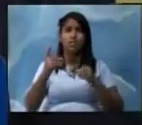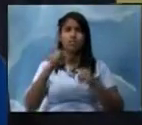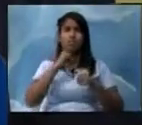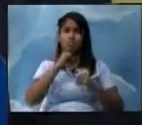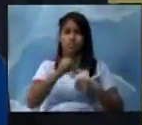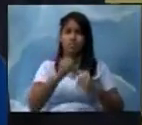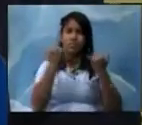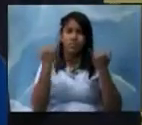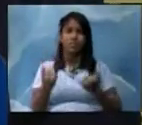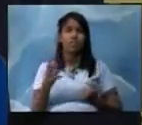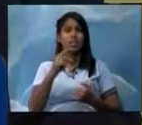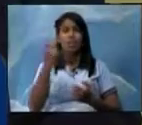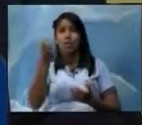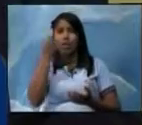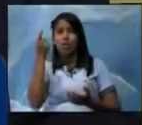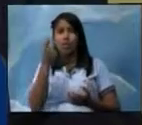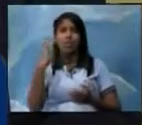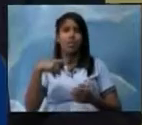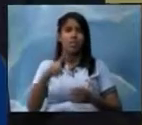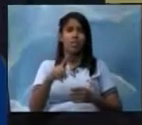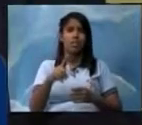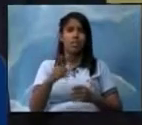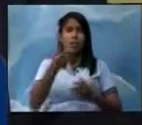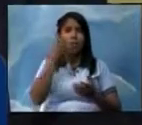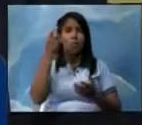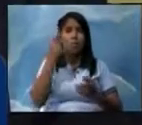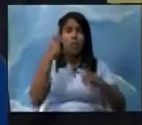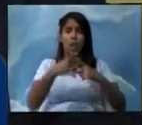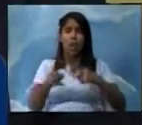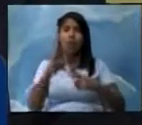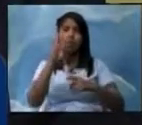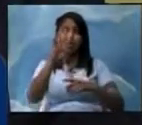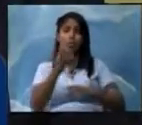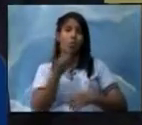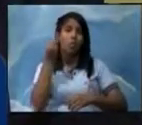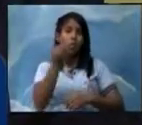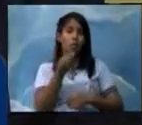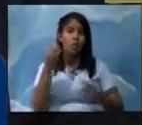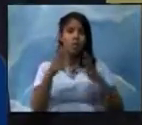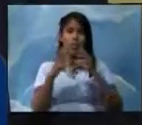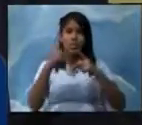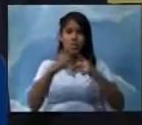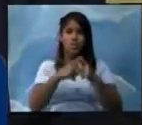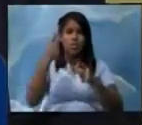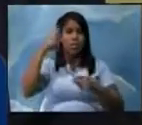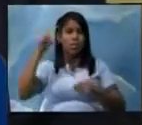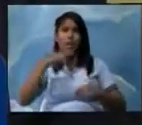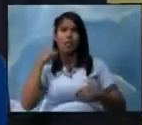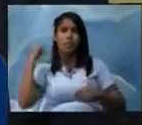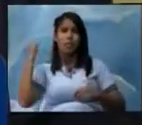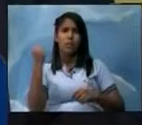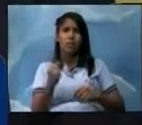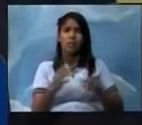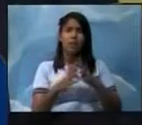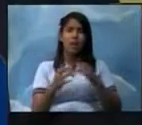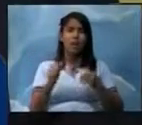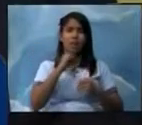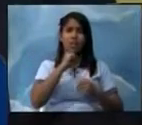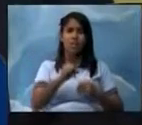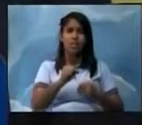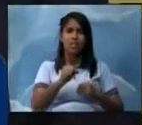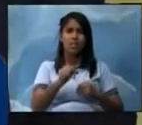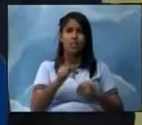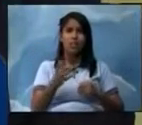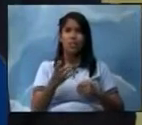fí Ahora sí van a buscar a Daniel ahora s van a buscar a ananías azarías y Misael para matarlo Por qué no